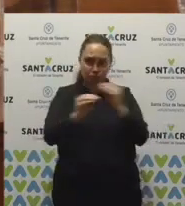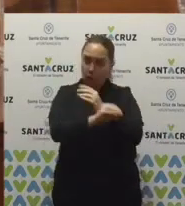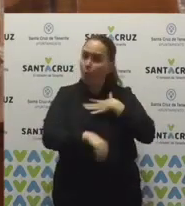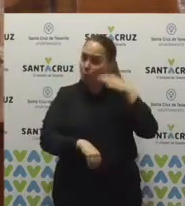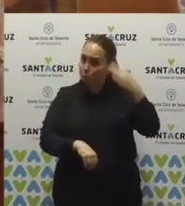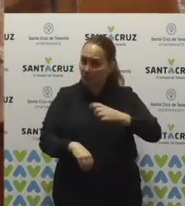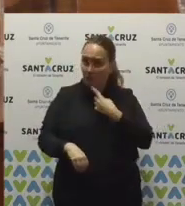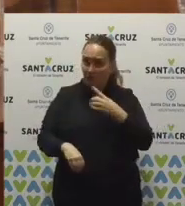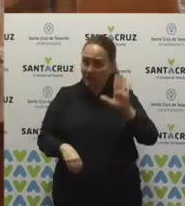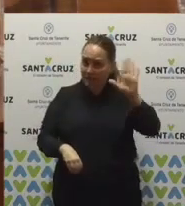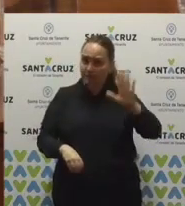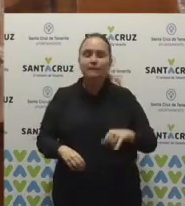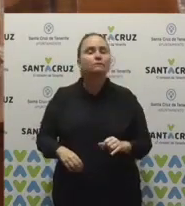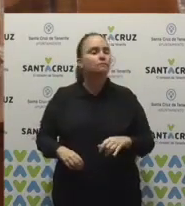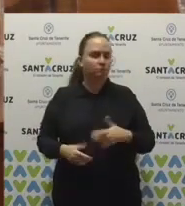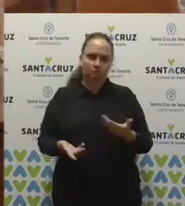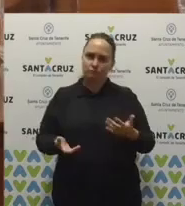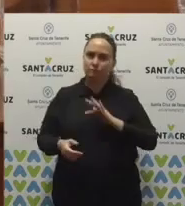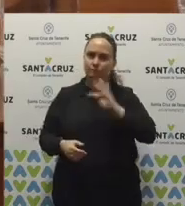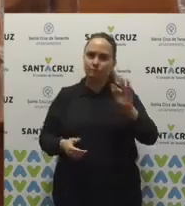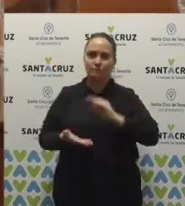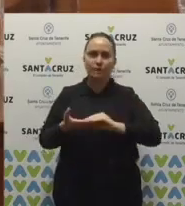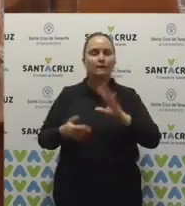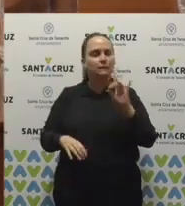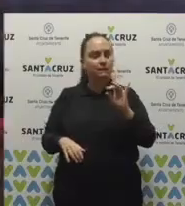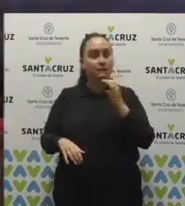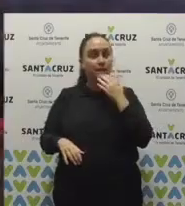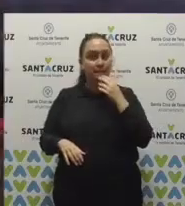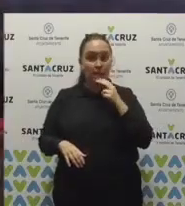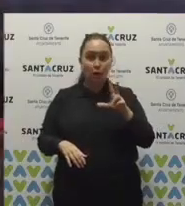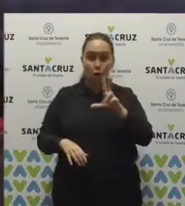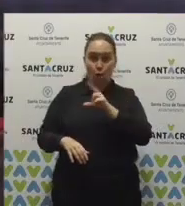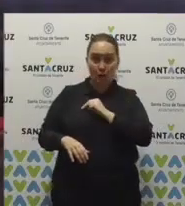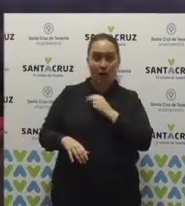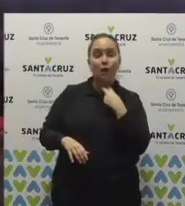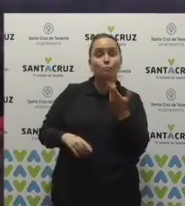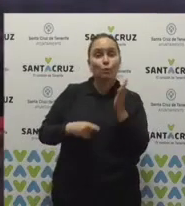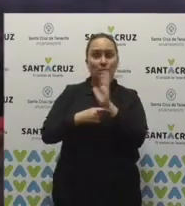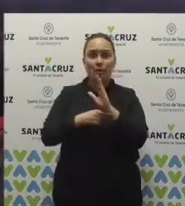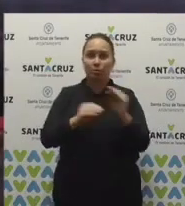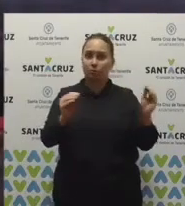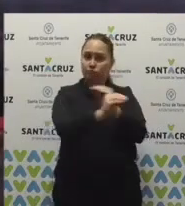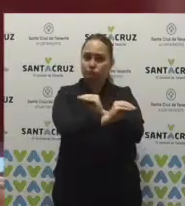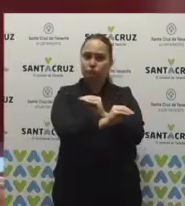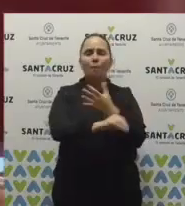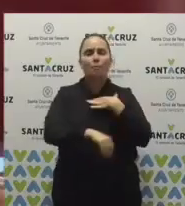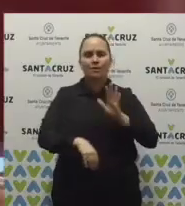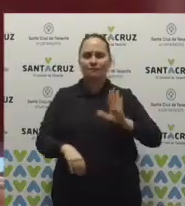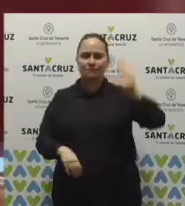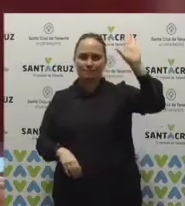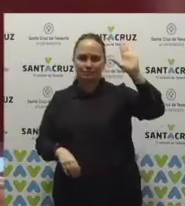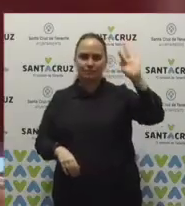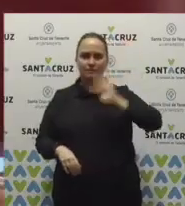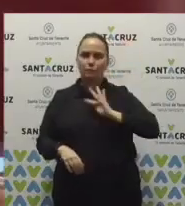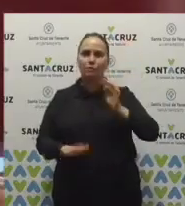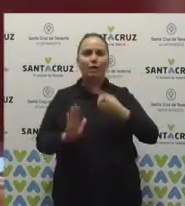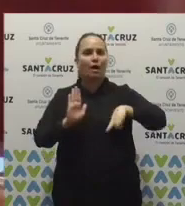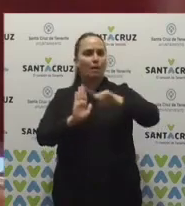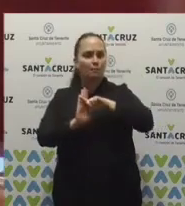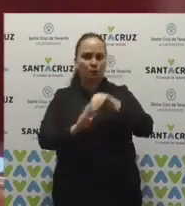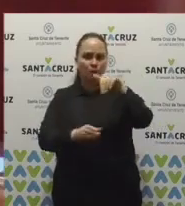posible parece que algún concejal tiene un voto discrepante respecto de su grupo te pida la palabra y se le anota el voto discrepante